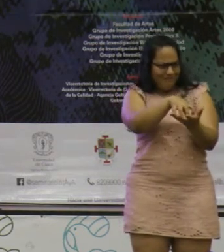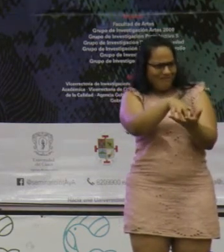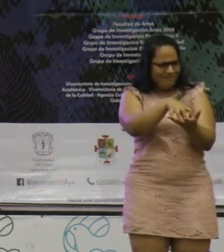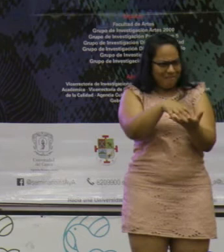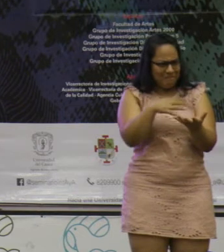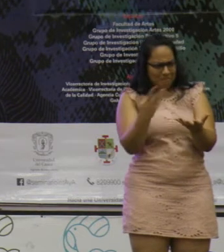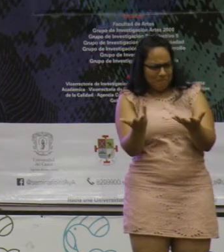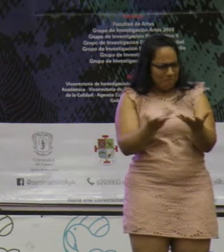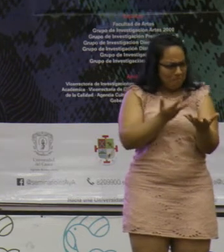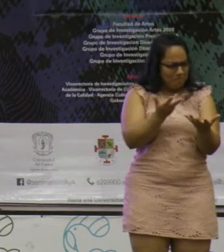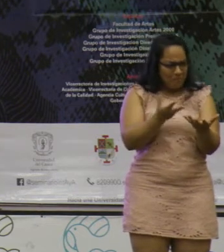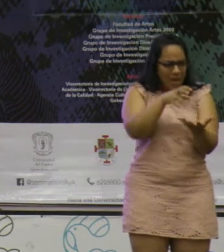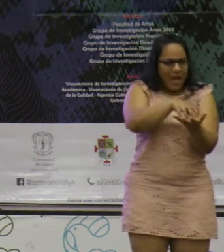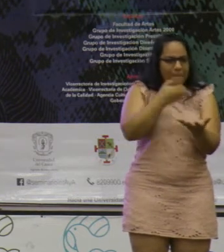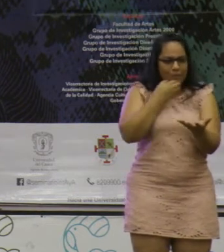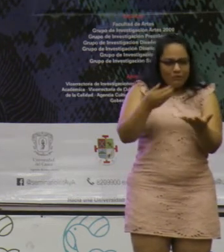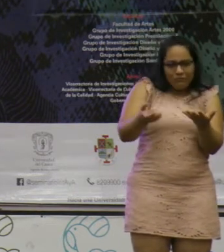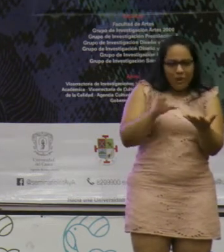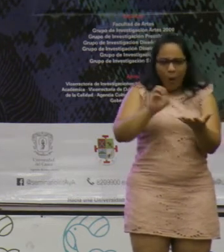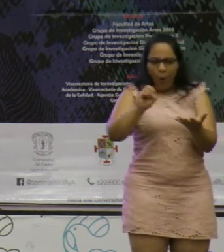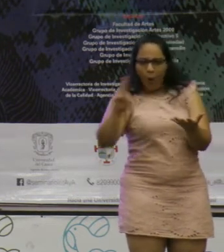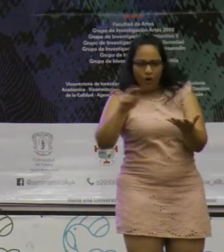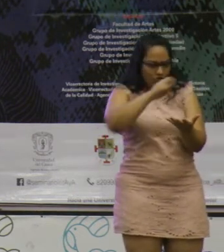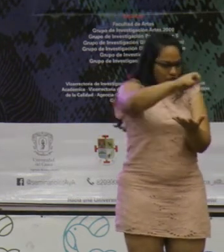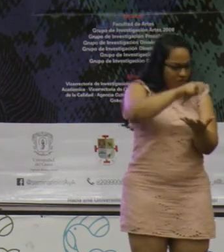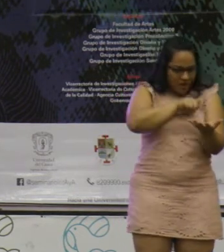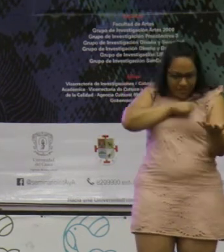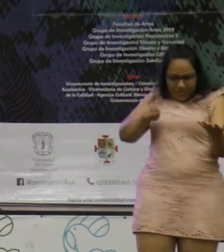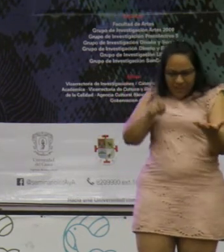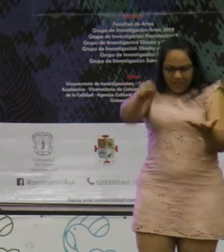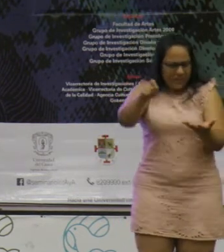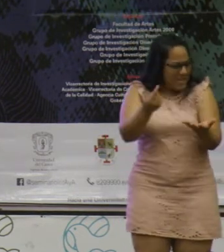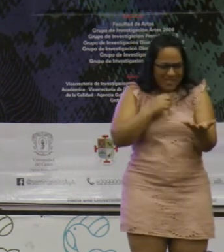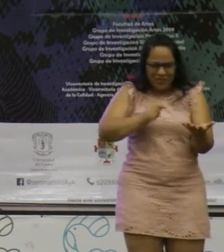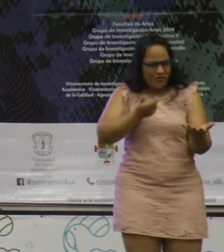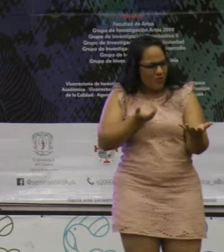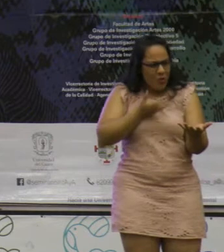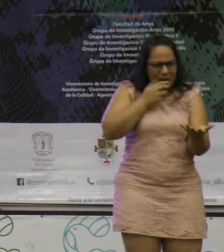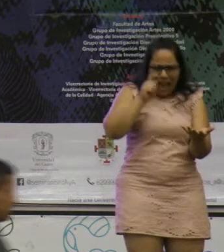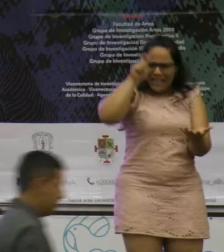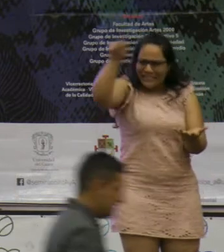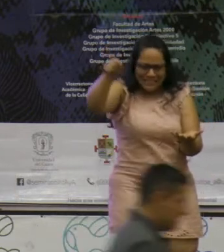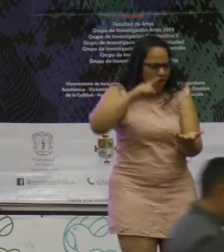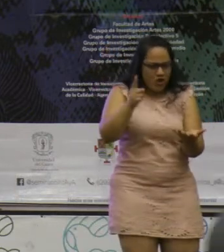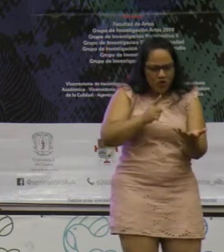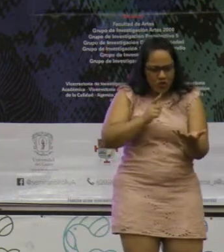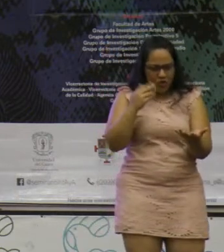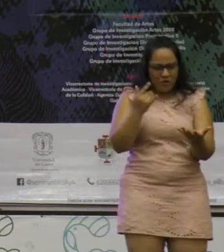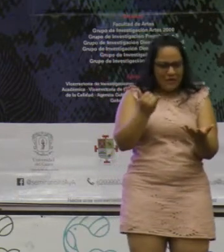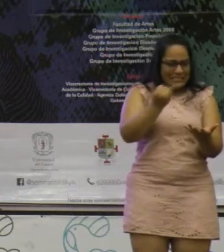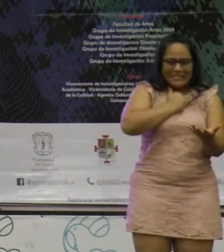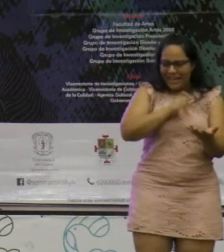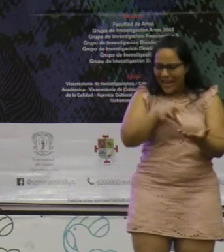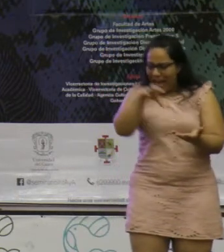lado. Así hubiese unas coordenadas, no les daban las medidas, decían, no, ahí no es, queda más allá. Y otros decían, no es